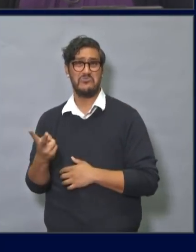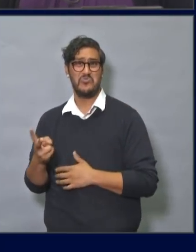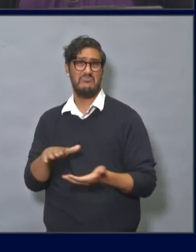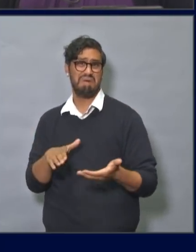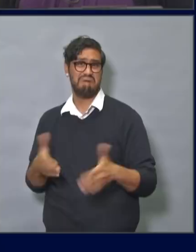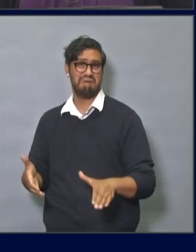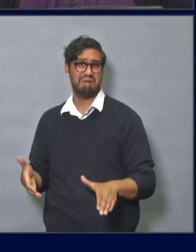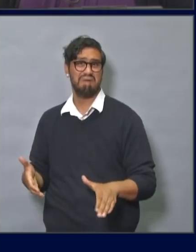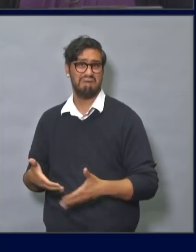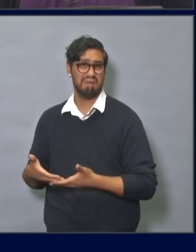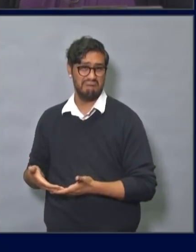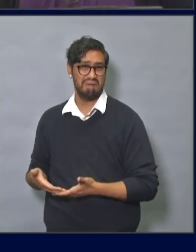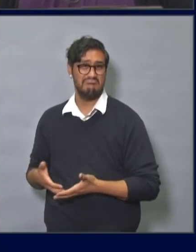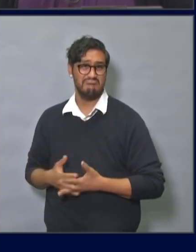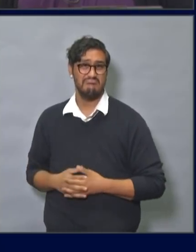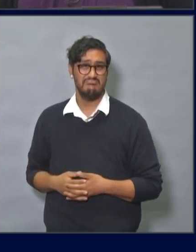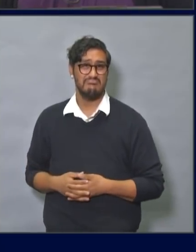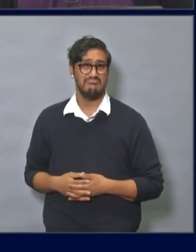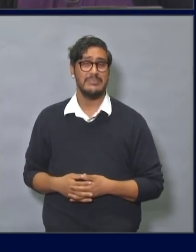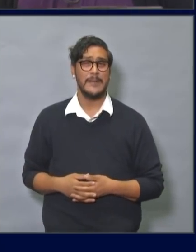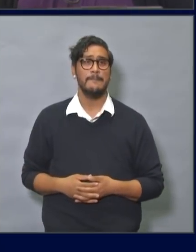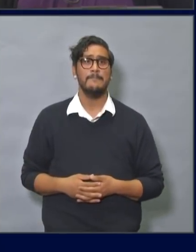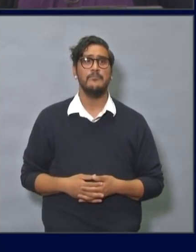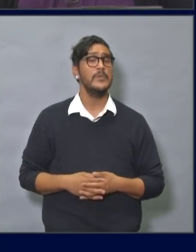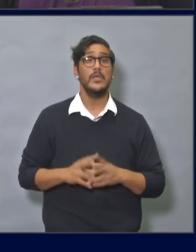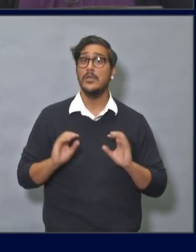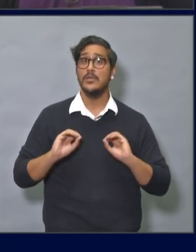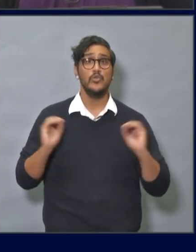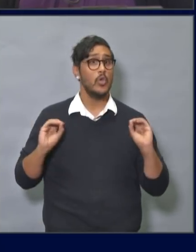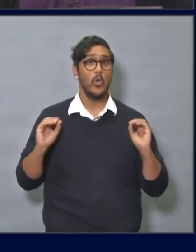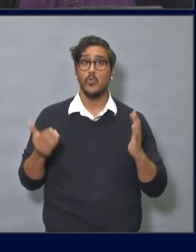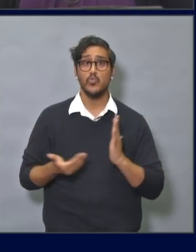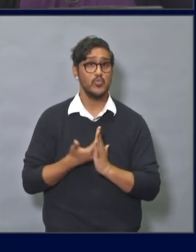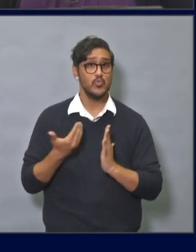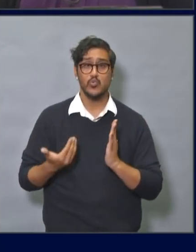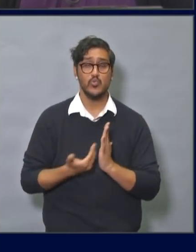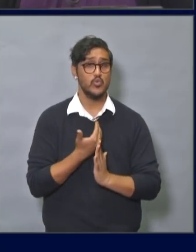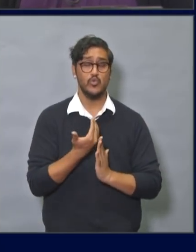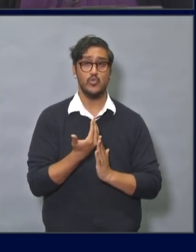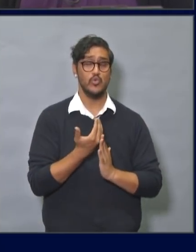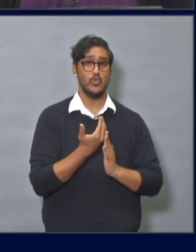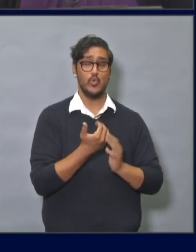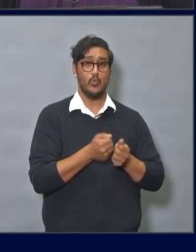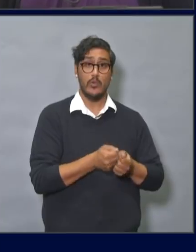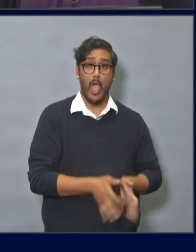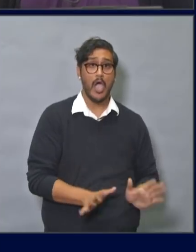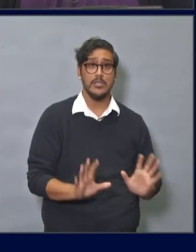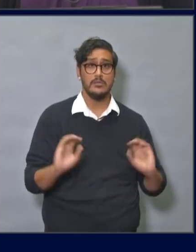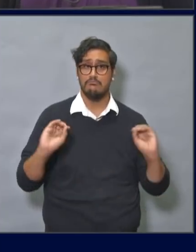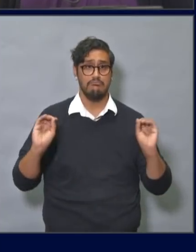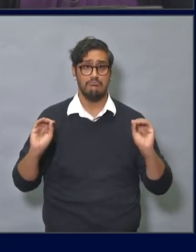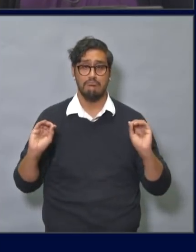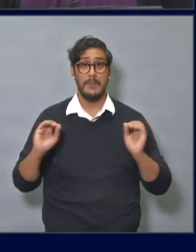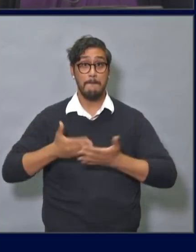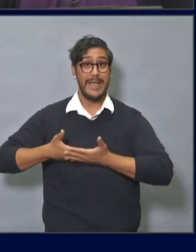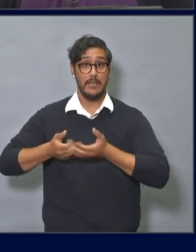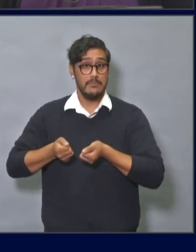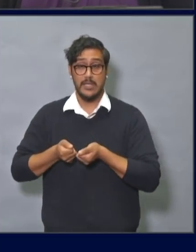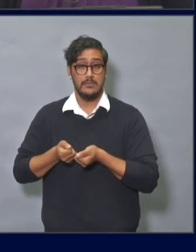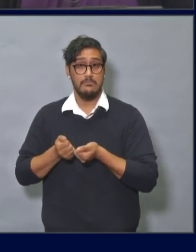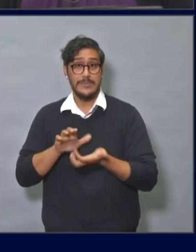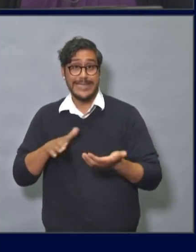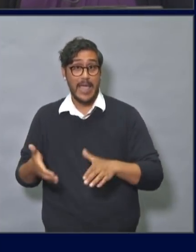fetales intrauterinas. No hay nuevos abortos espontáneos o fallecimientos fetales en este